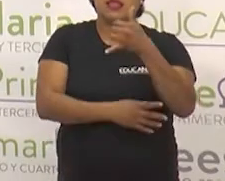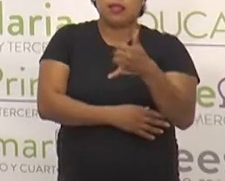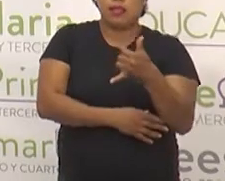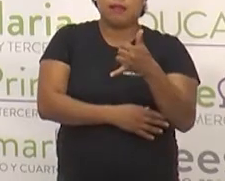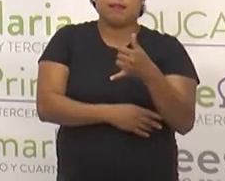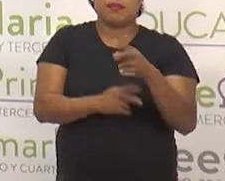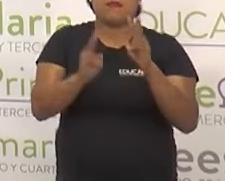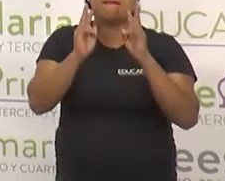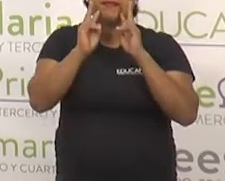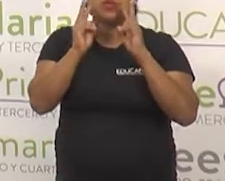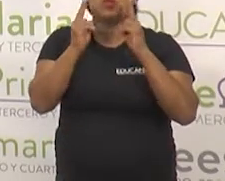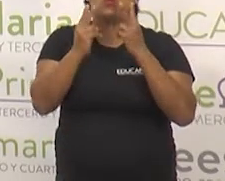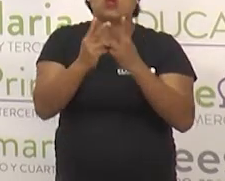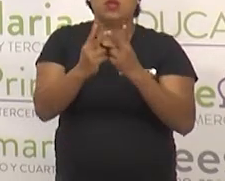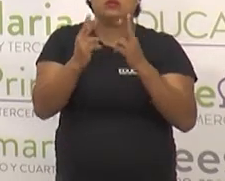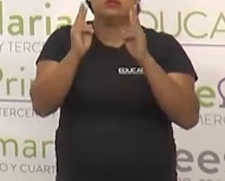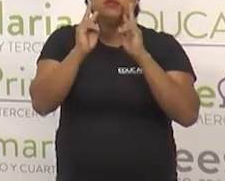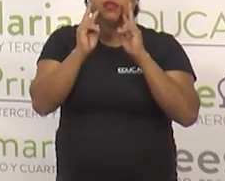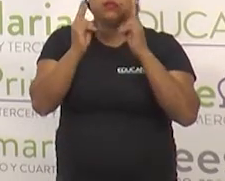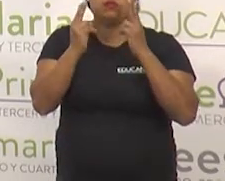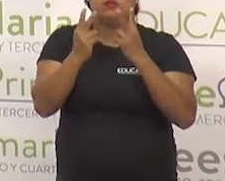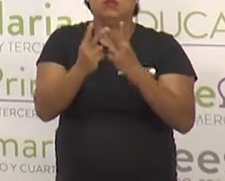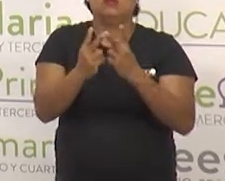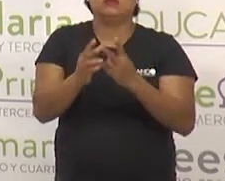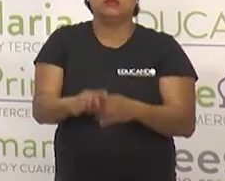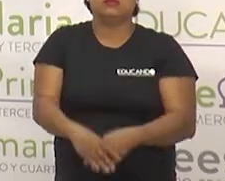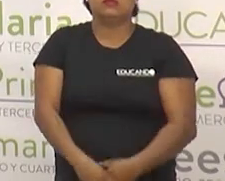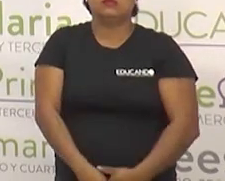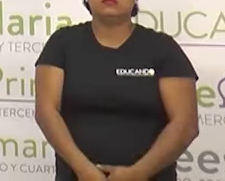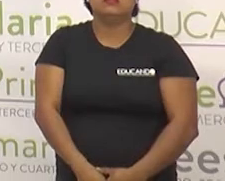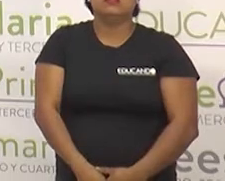y verduras